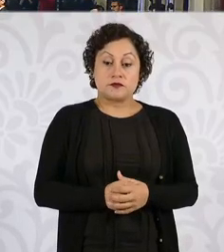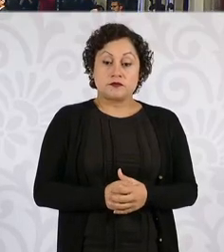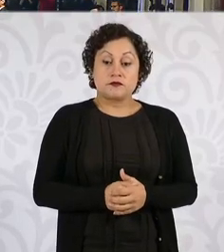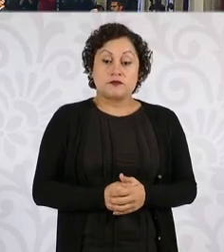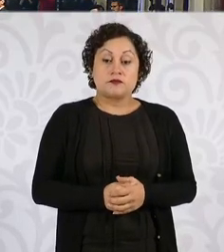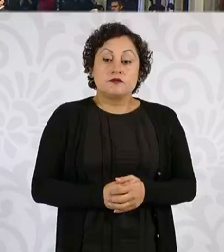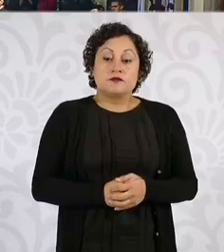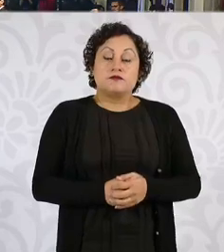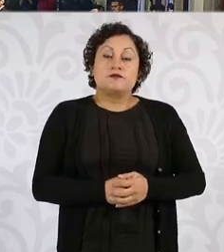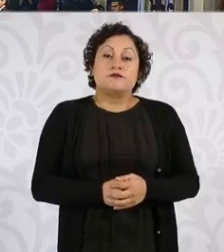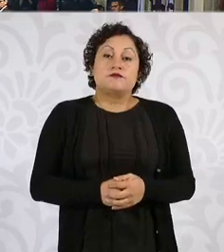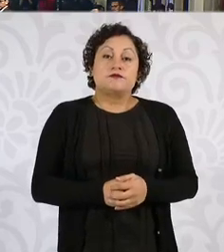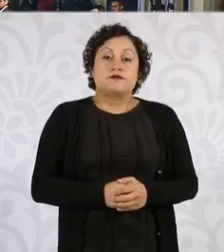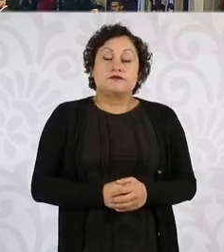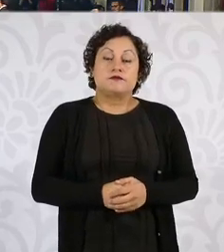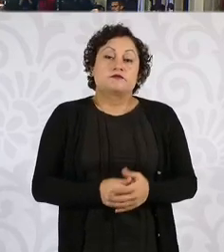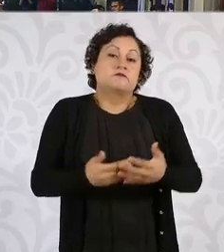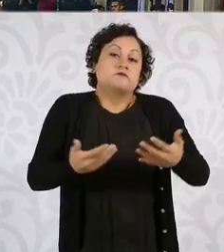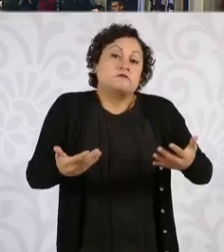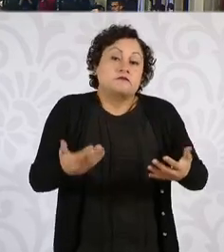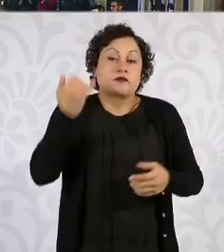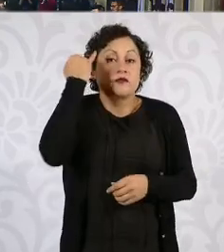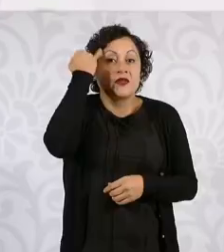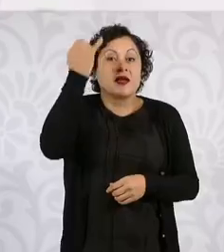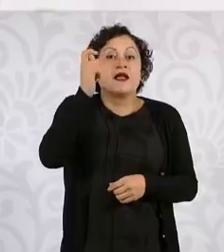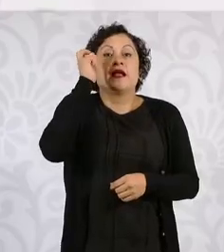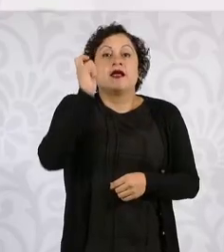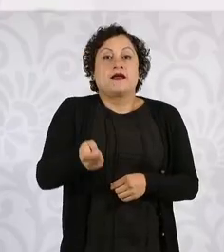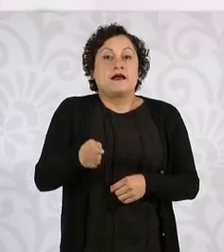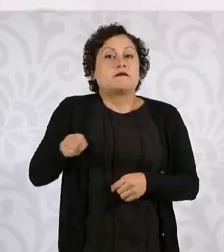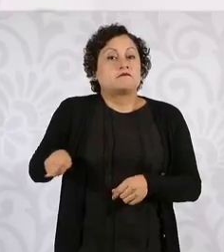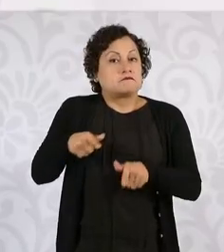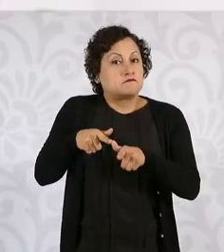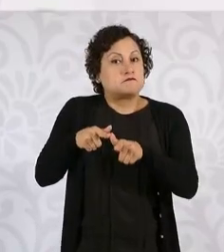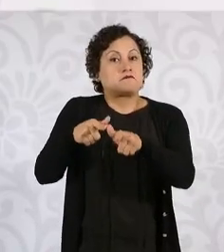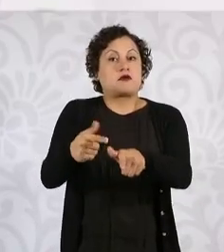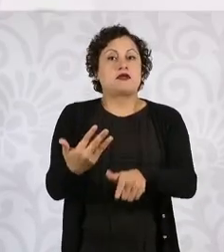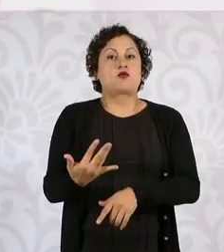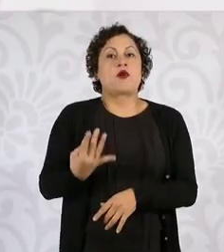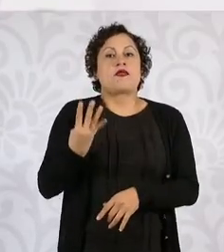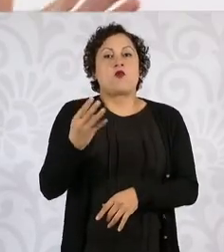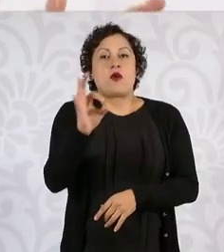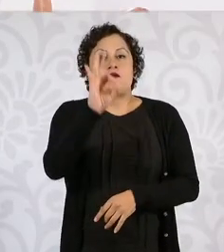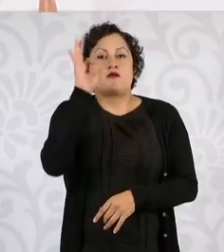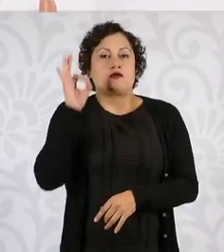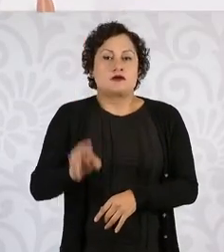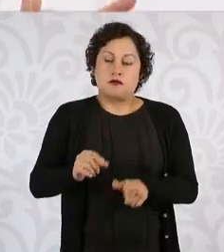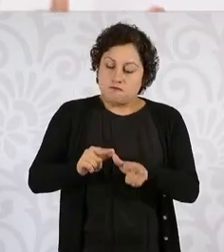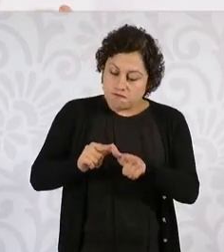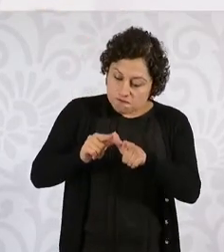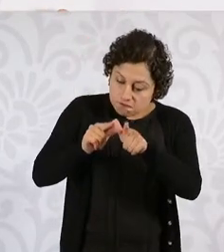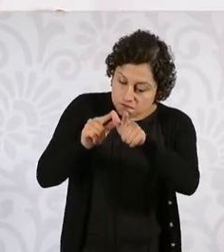La idea es mantener por lo menos el 54% y el